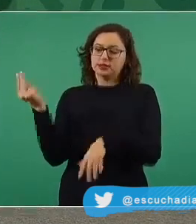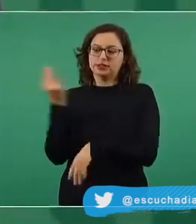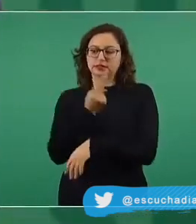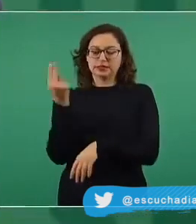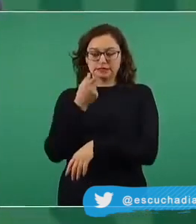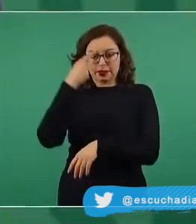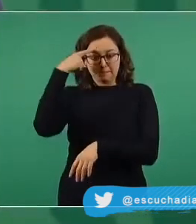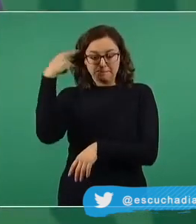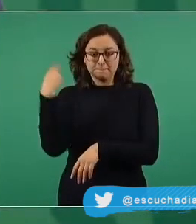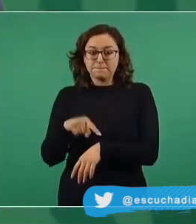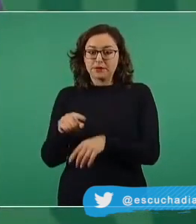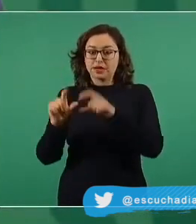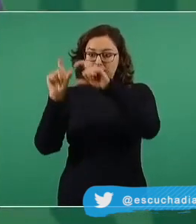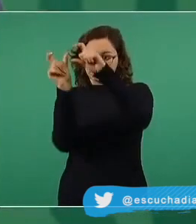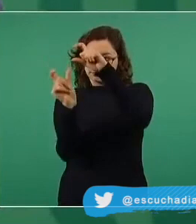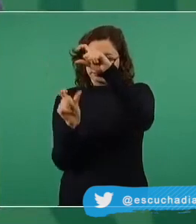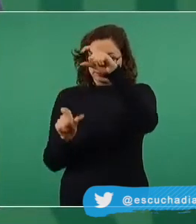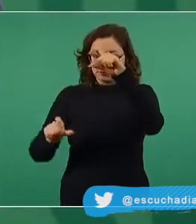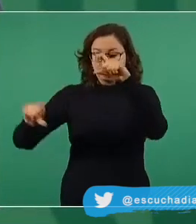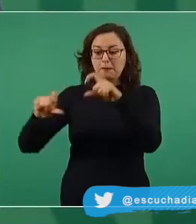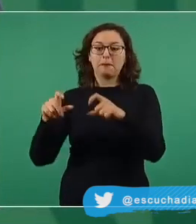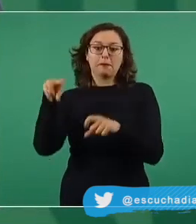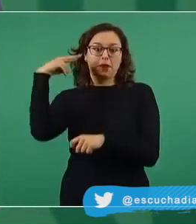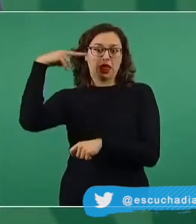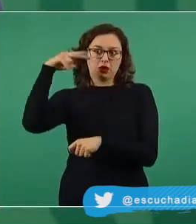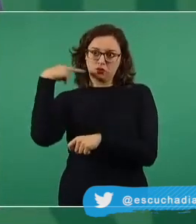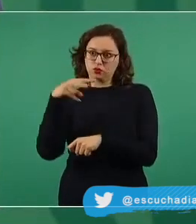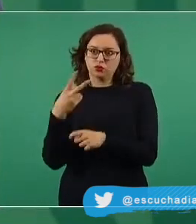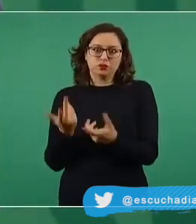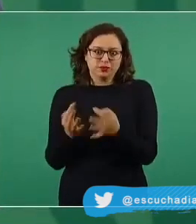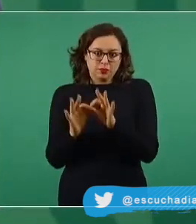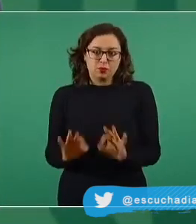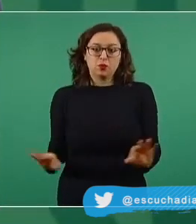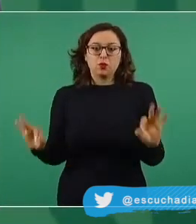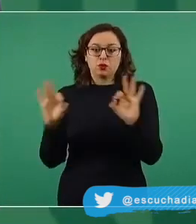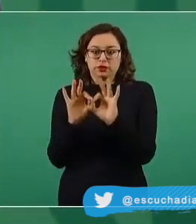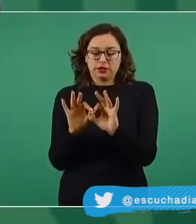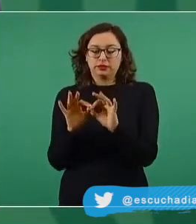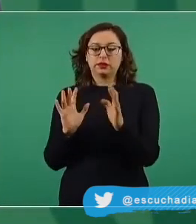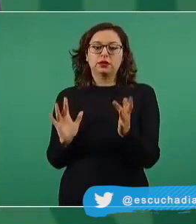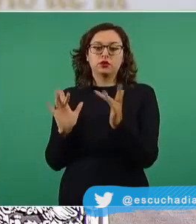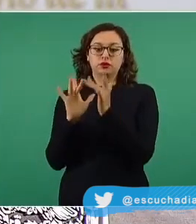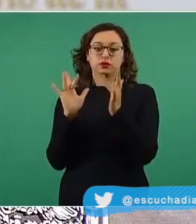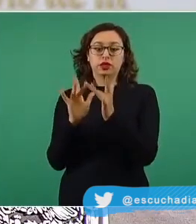costa, todo el litoral de Veracruz con Tamaulipas.